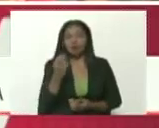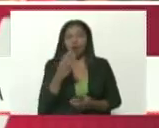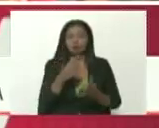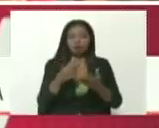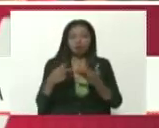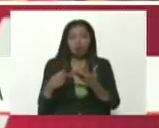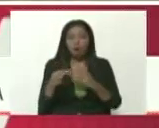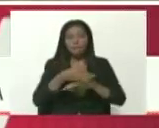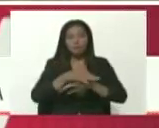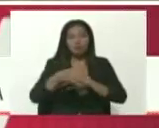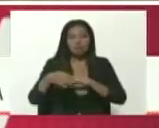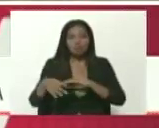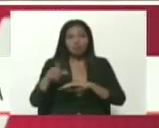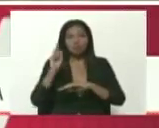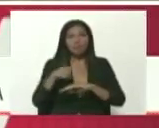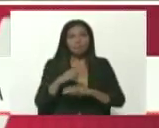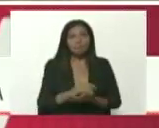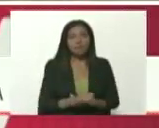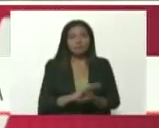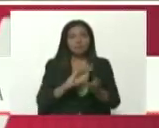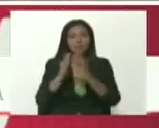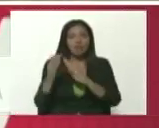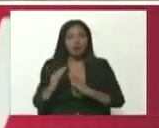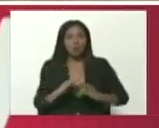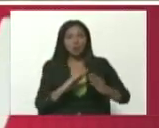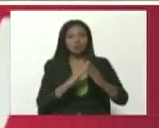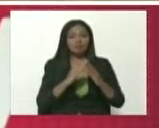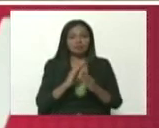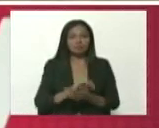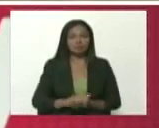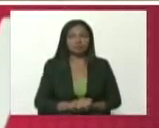de municipio y de la comunidad.